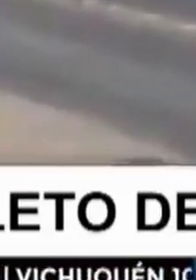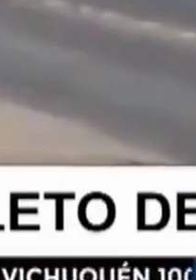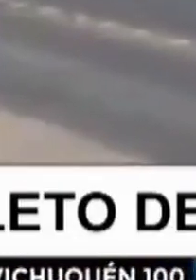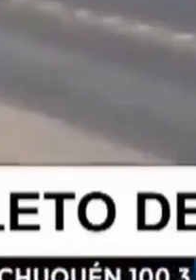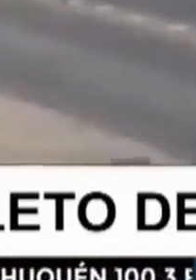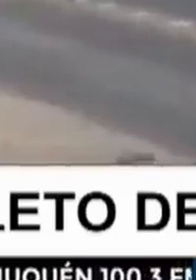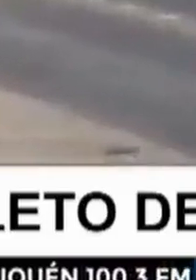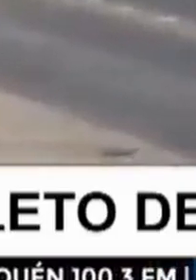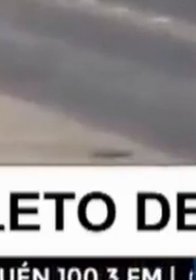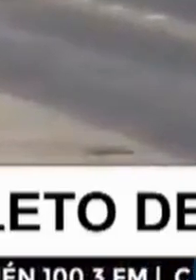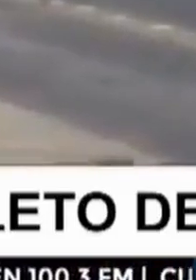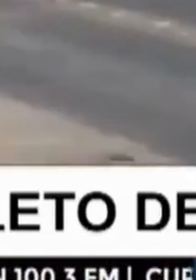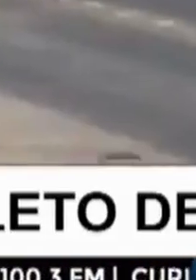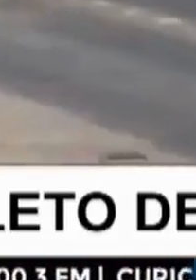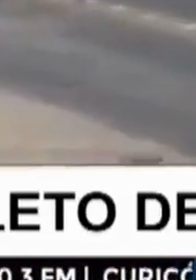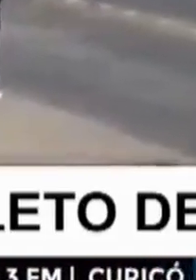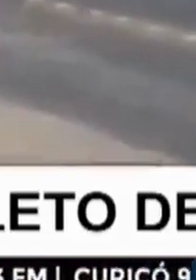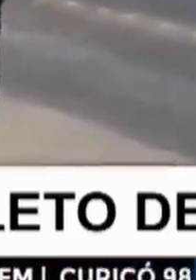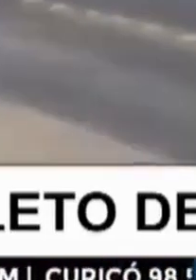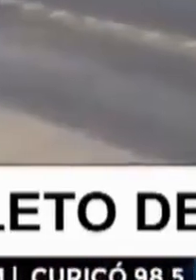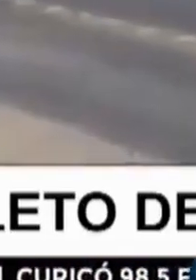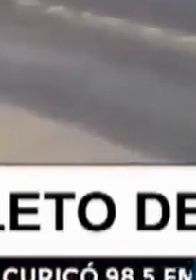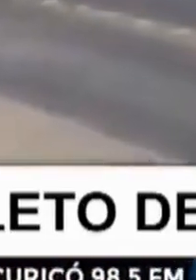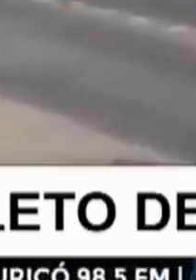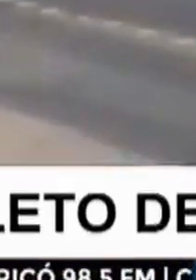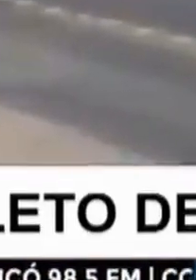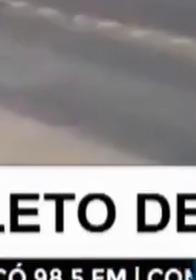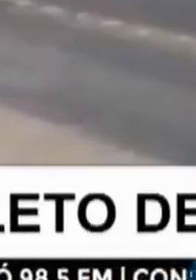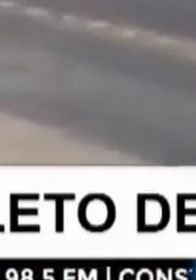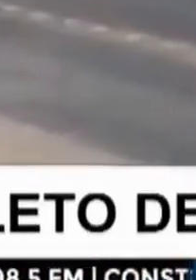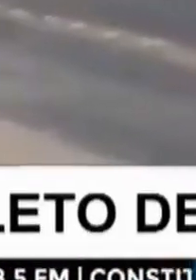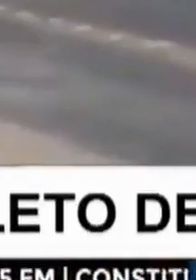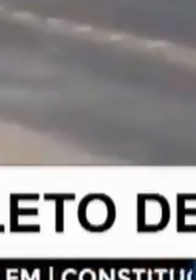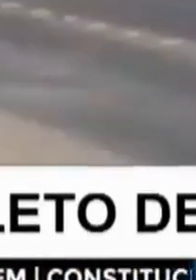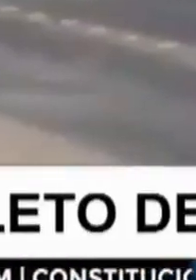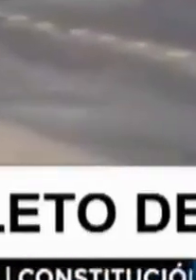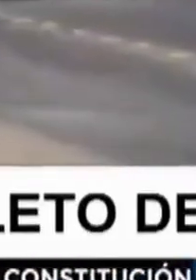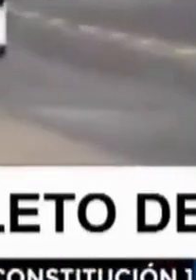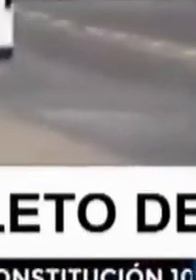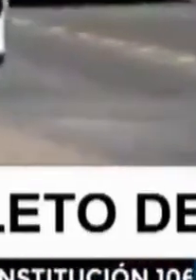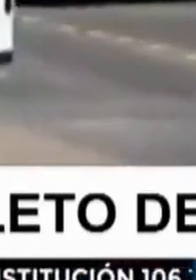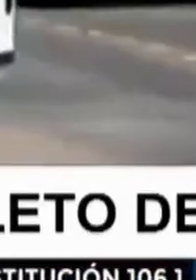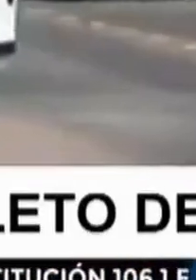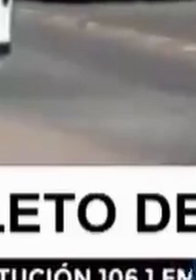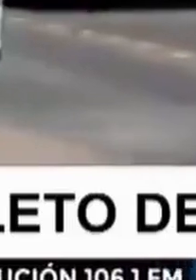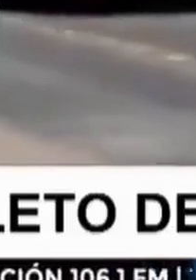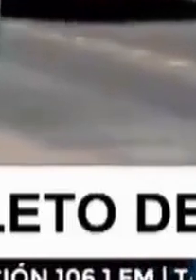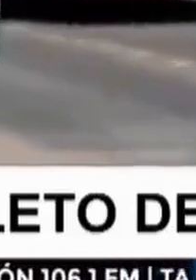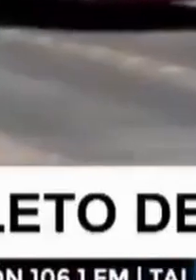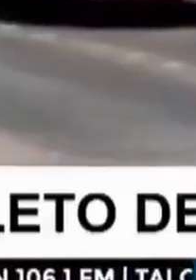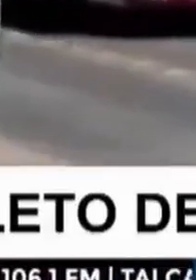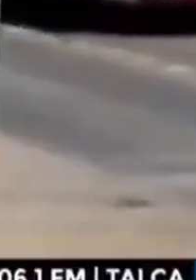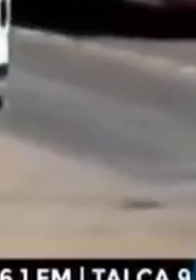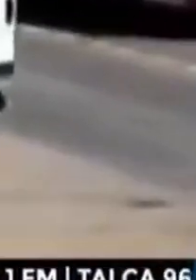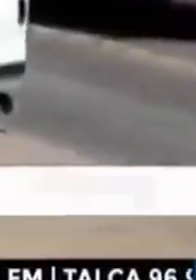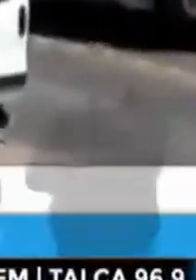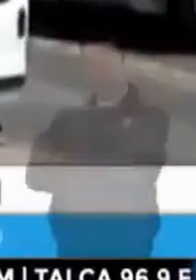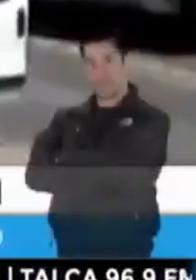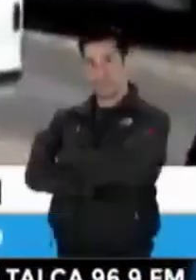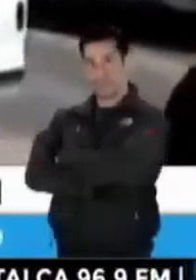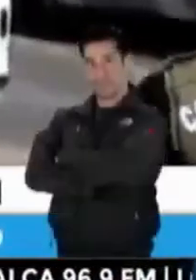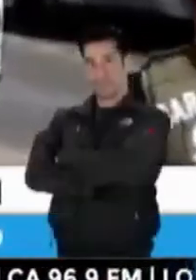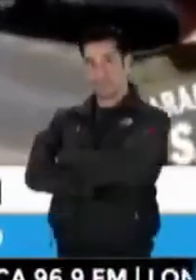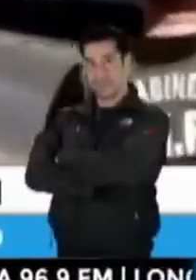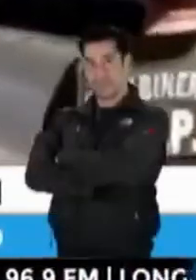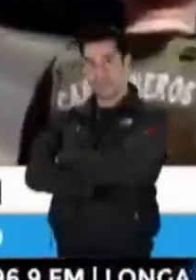encontraban, lesionándolos, y posteriormente ellos fueron trasladados por otro móvil hasta la clínica Dávila. Claro, toda una situación que está